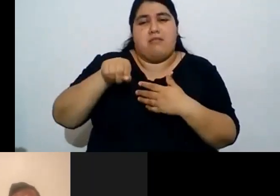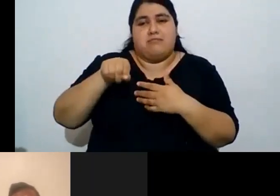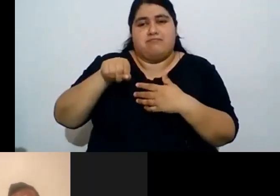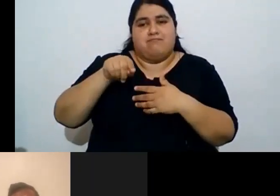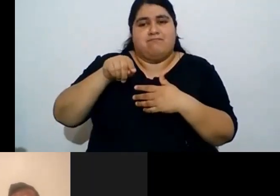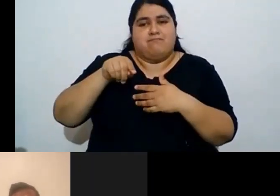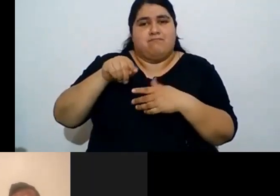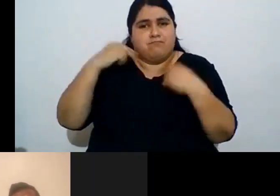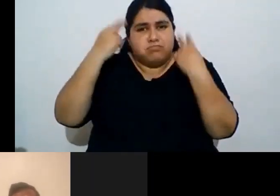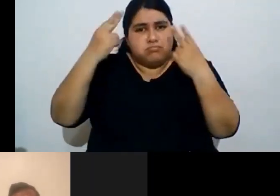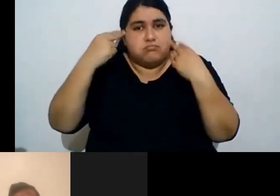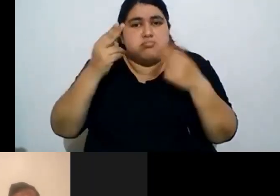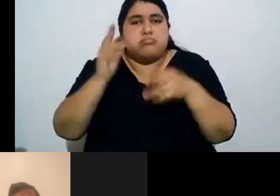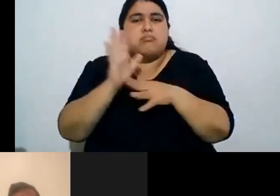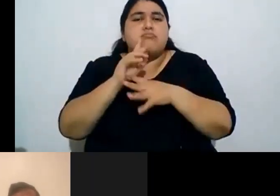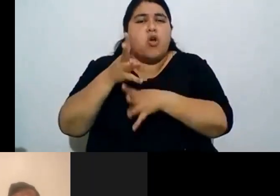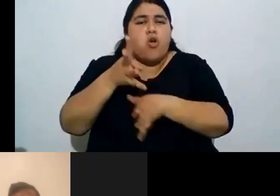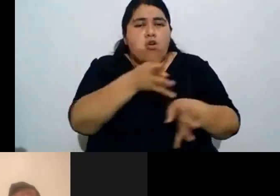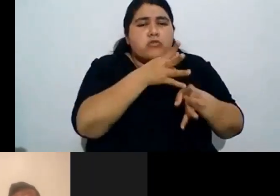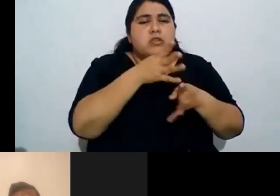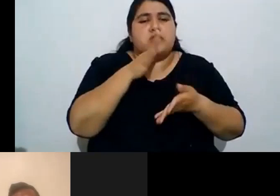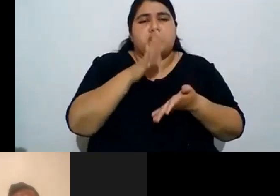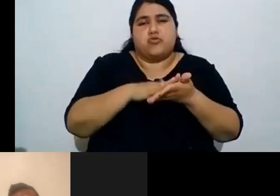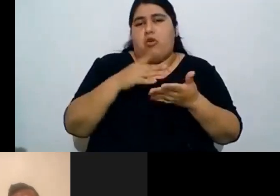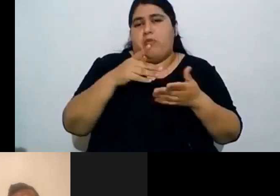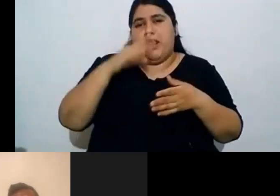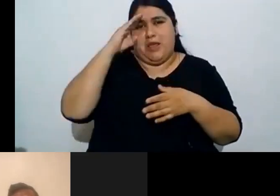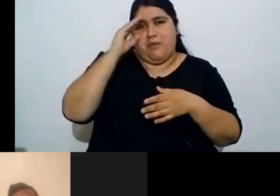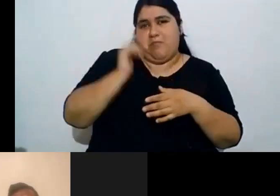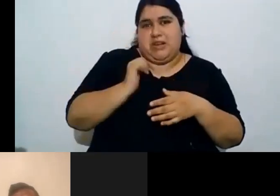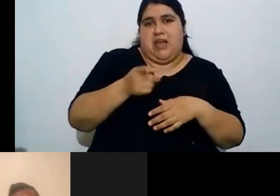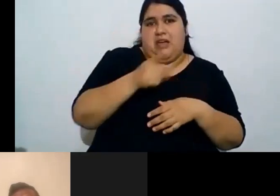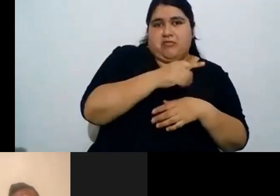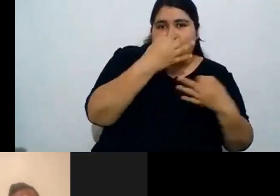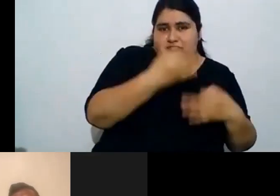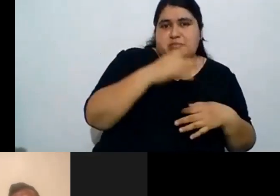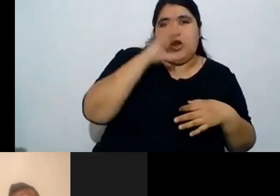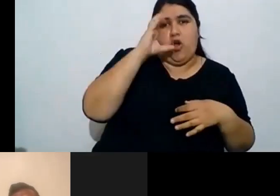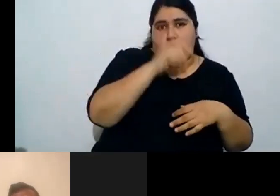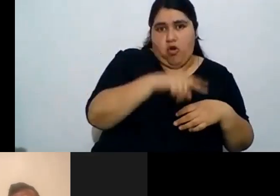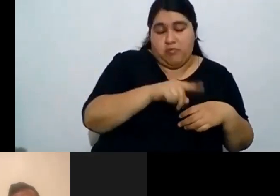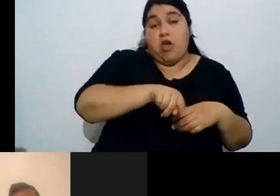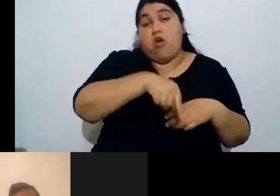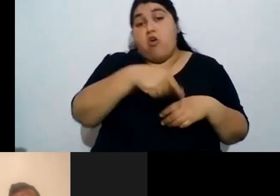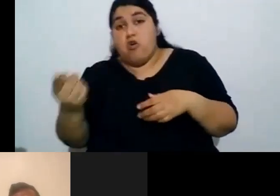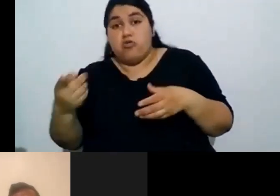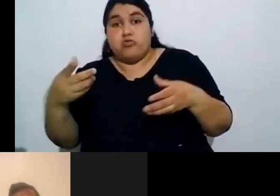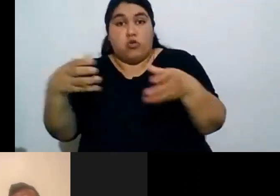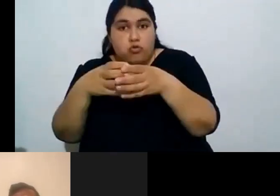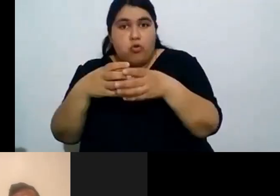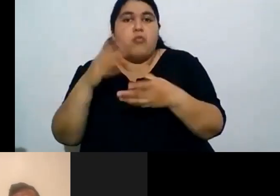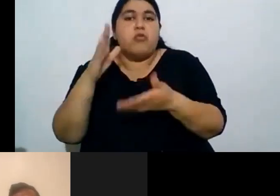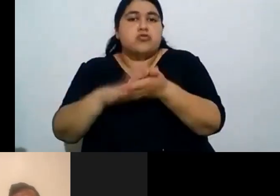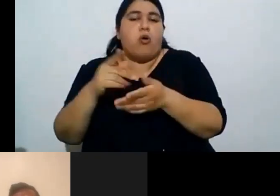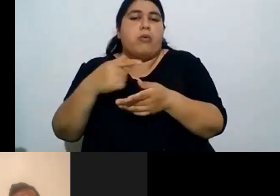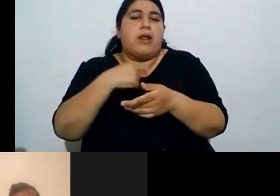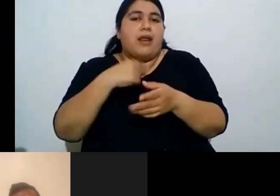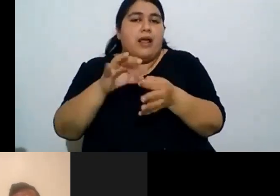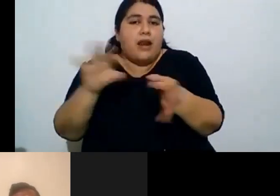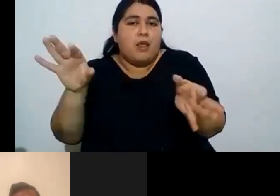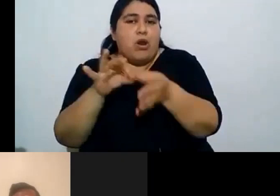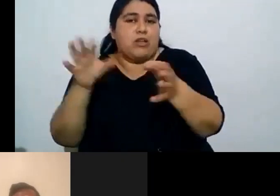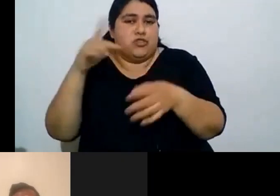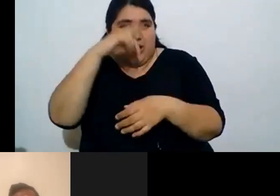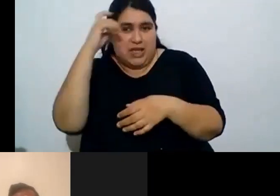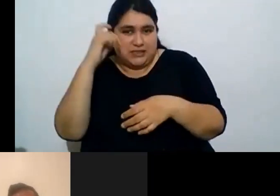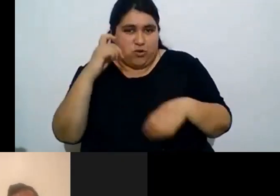combatiendo contra el ejército colombiano. Luego aparece otro ejército, que es el Ejército de Liberación Nacional,